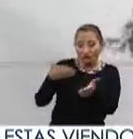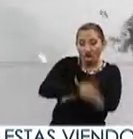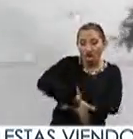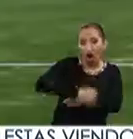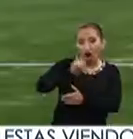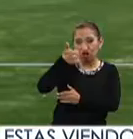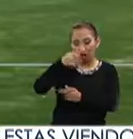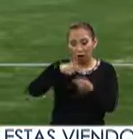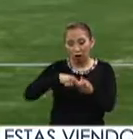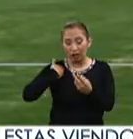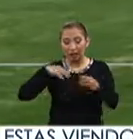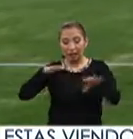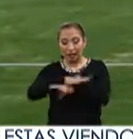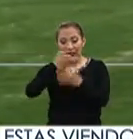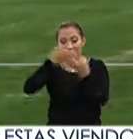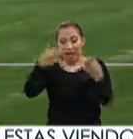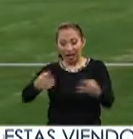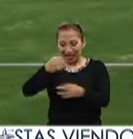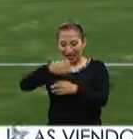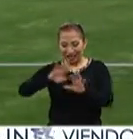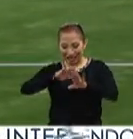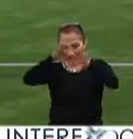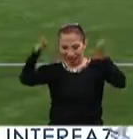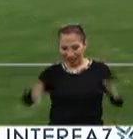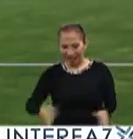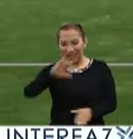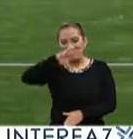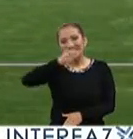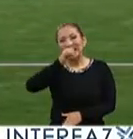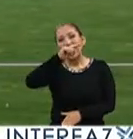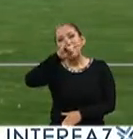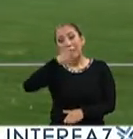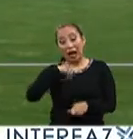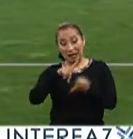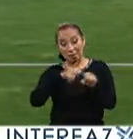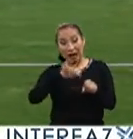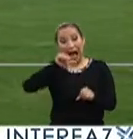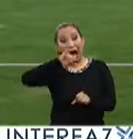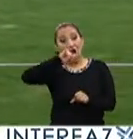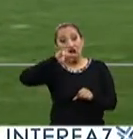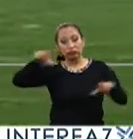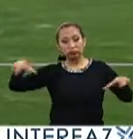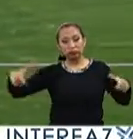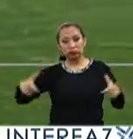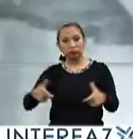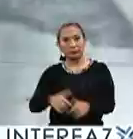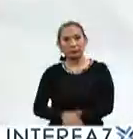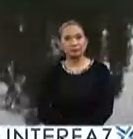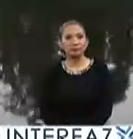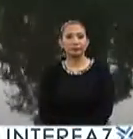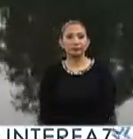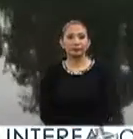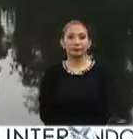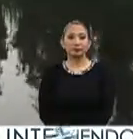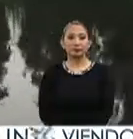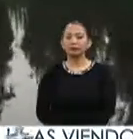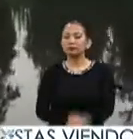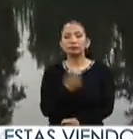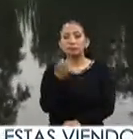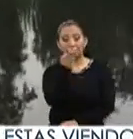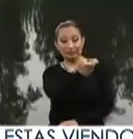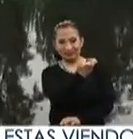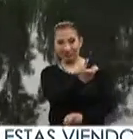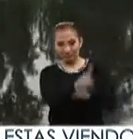y el cambio de uso de suelo en la Chinampa, la población de ajolotes ha ido mermando. Y es que